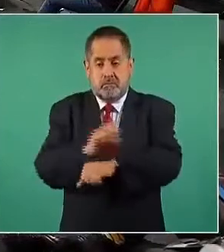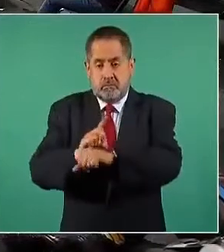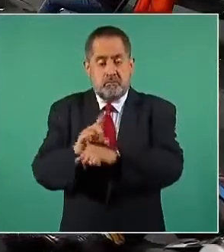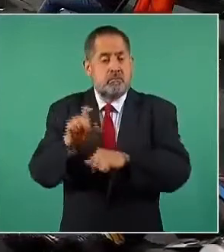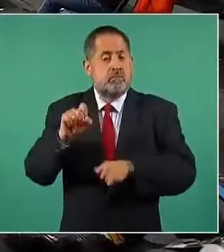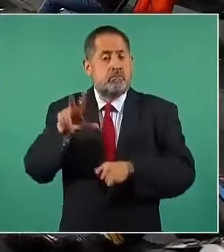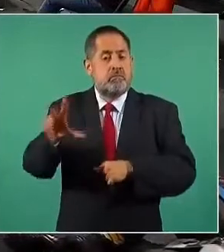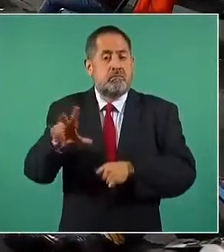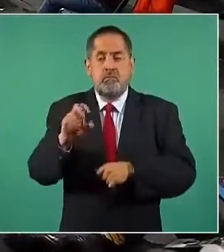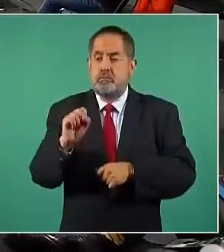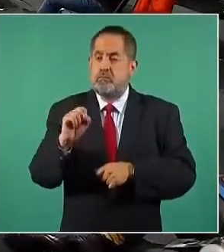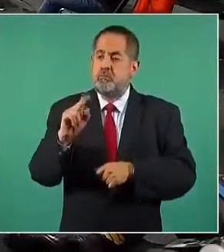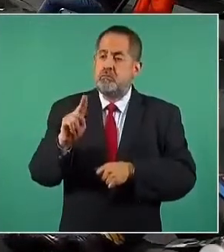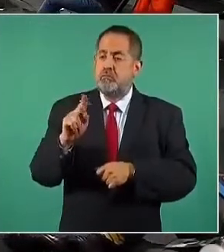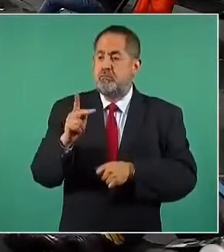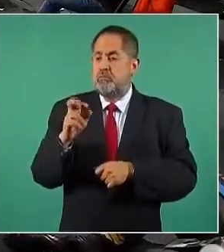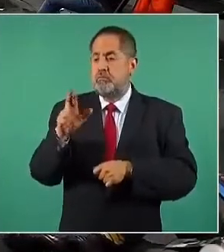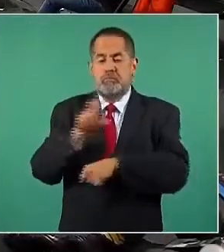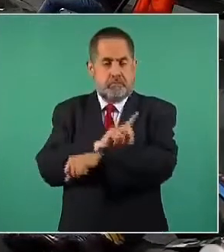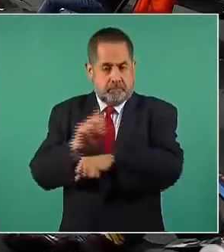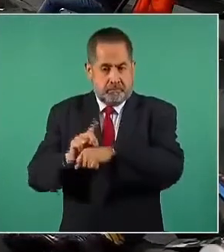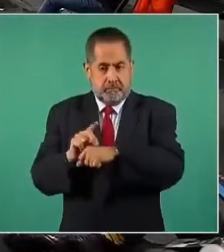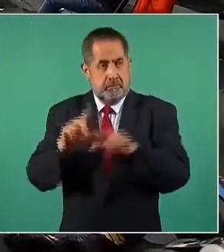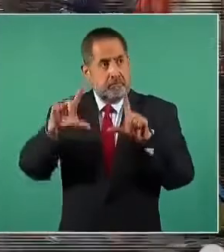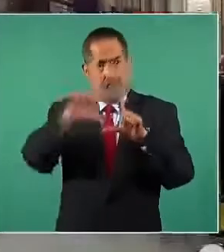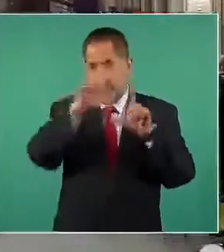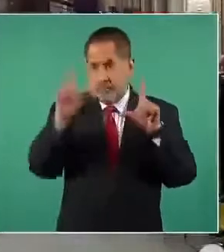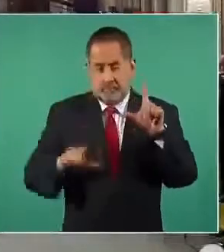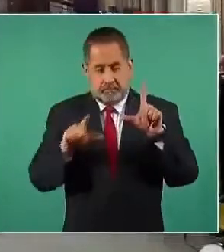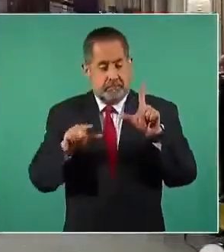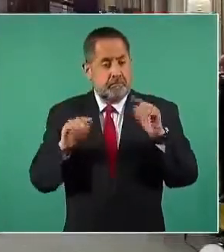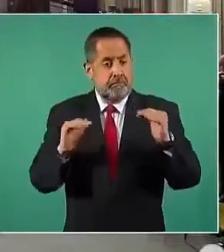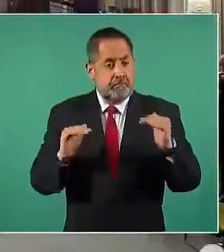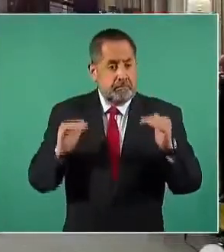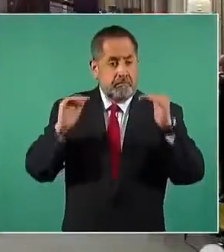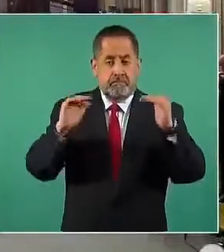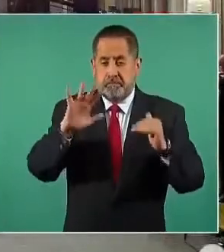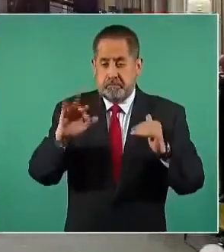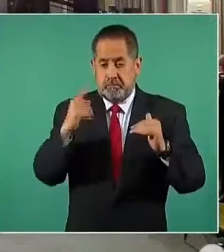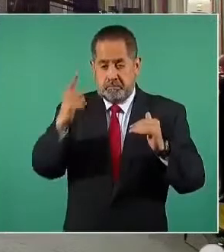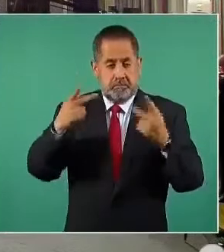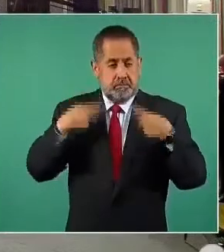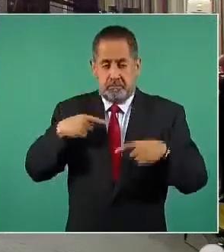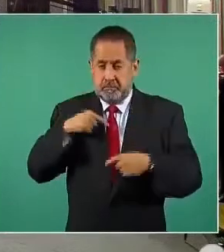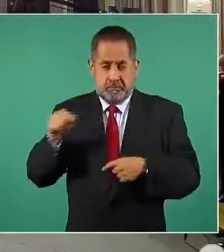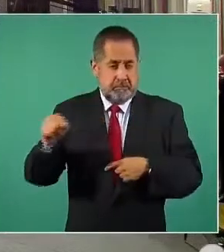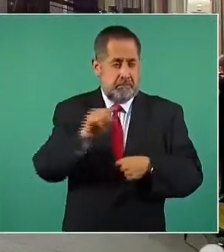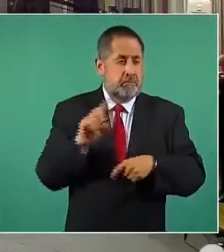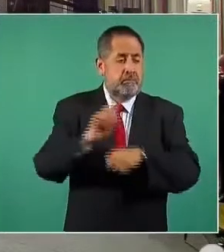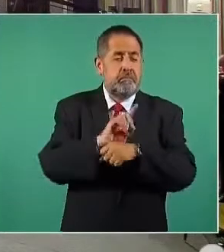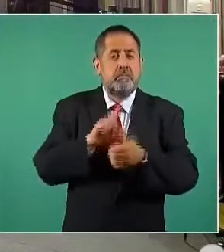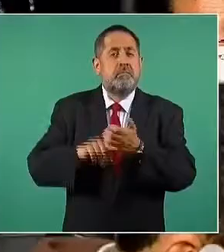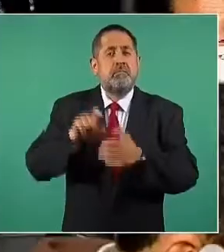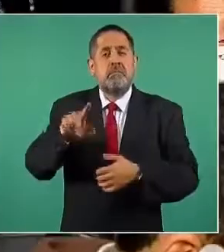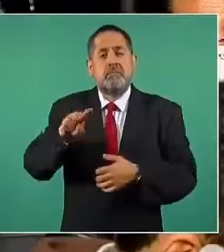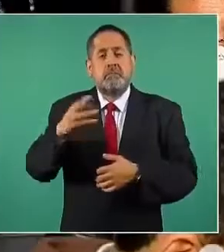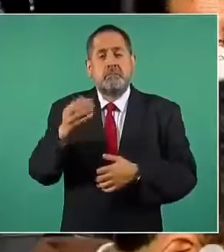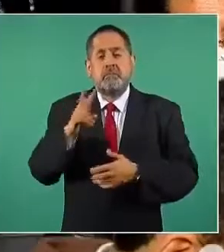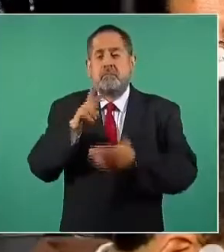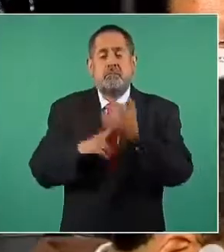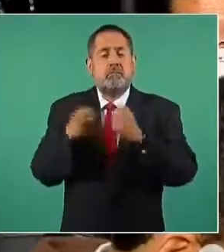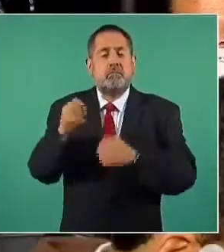28 subdelegaciones en todo el país, y gran parte de los mandos medios de las 51 representaciones, el día 27 de mayo de